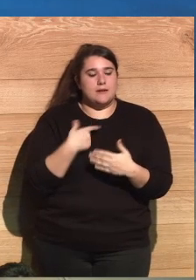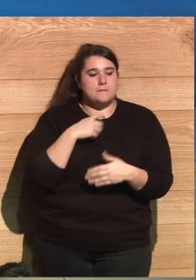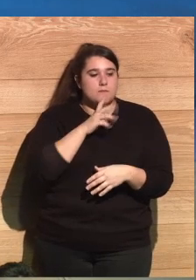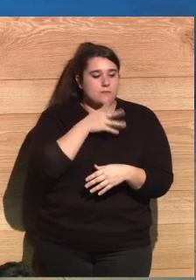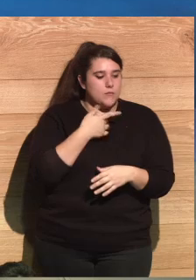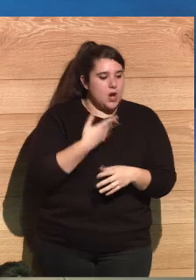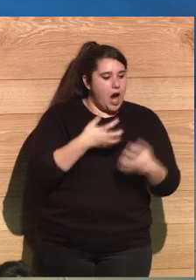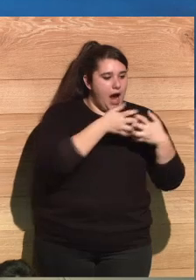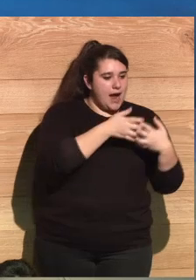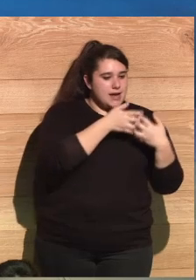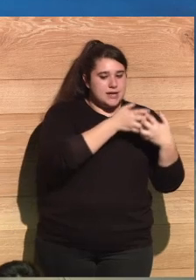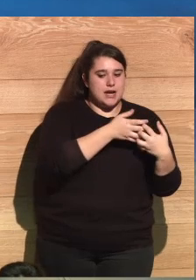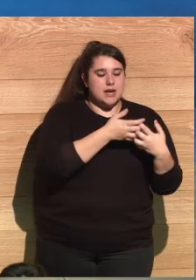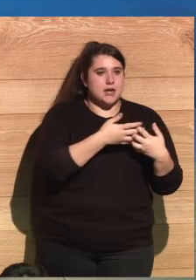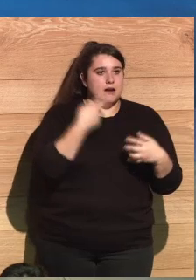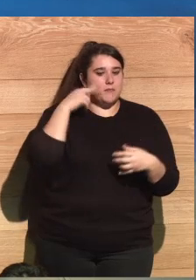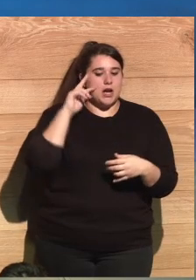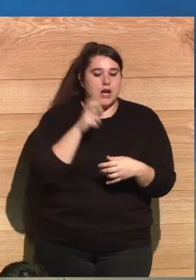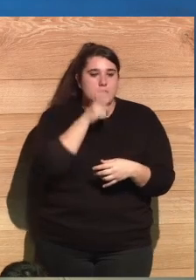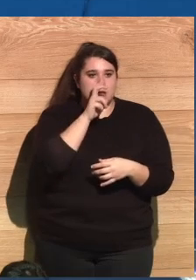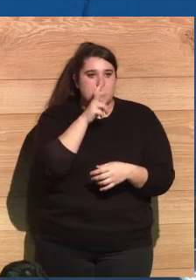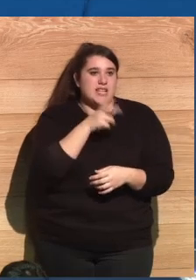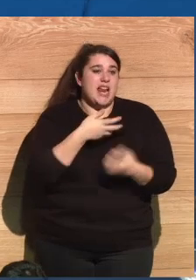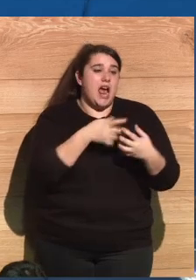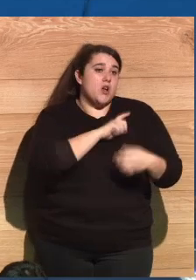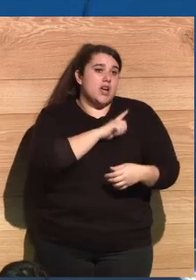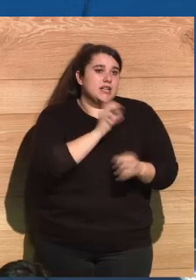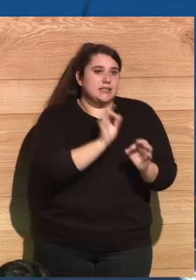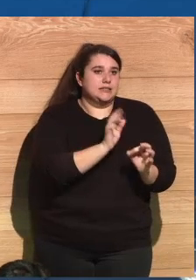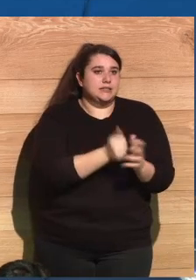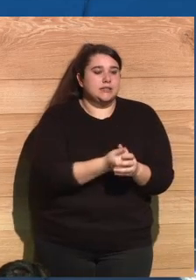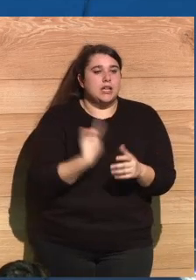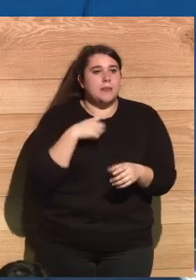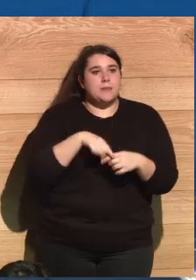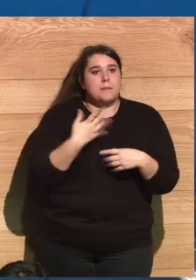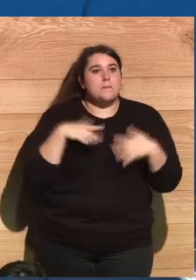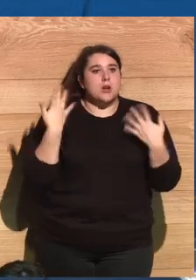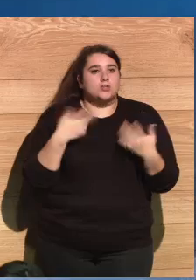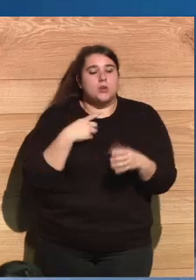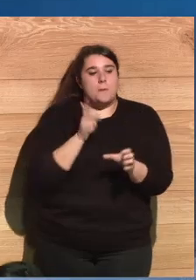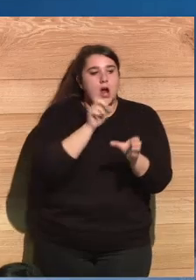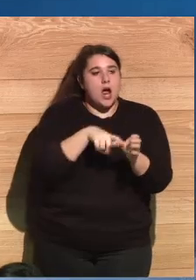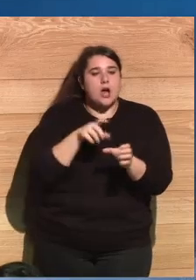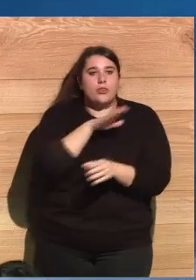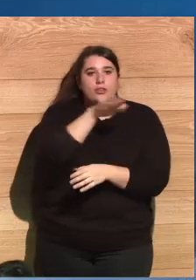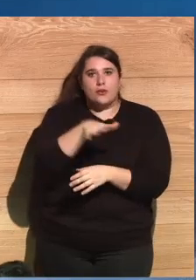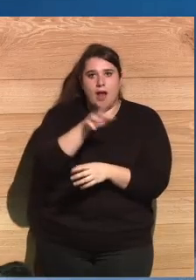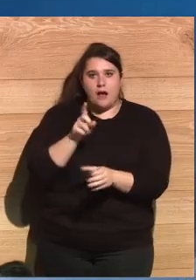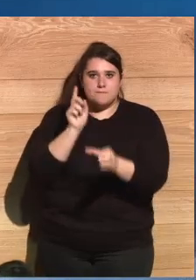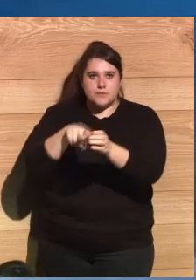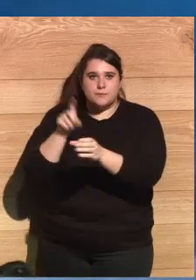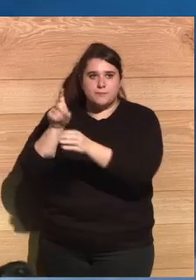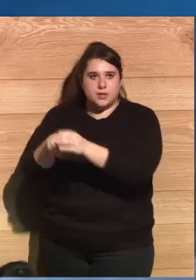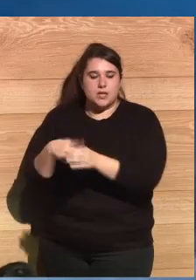guerra, que de pronto se iban apuntando a distintos lugares donde se necesitaba gente